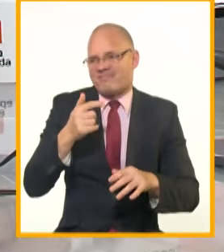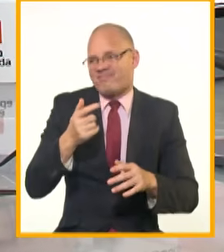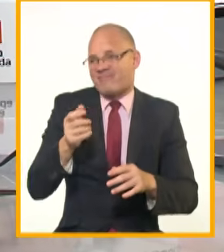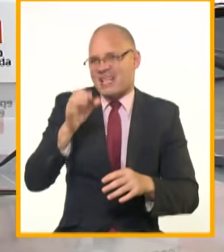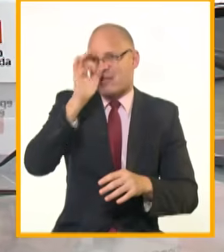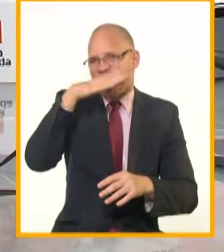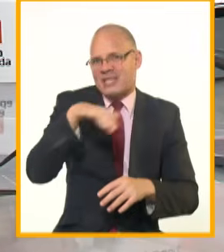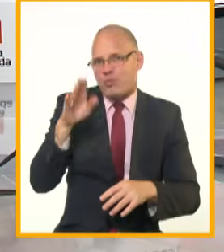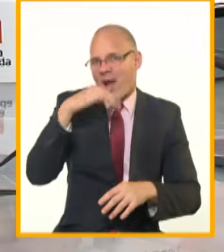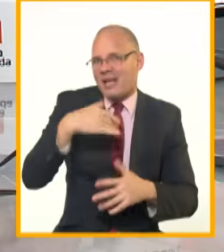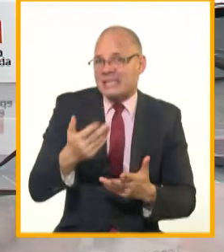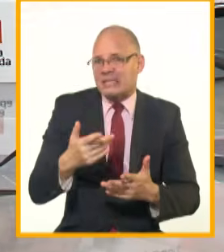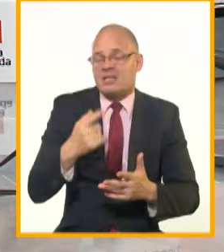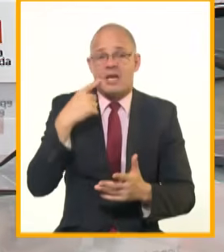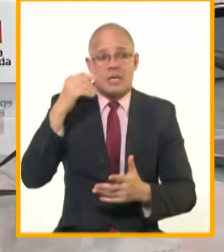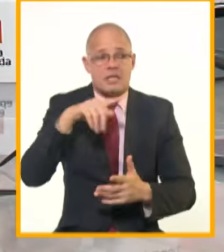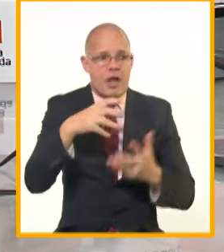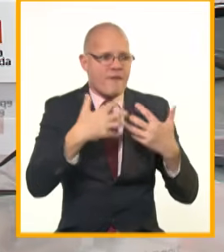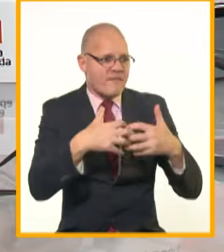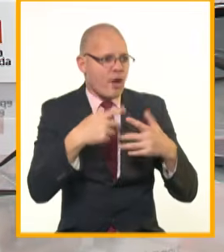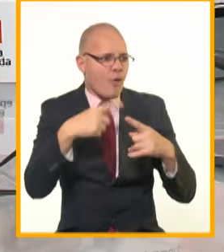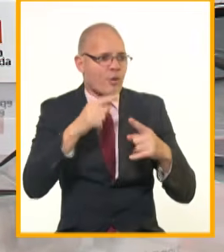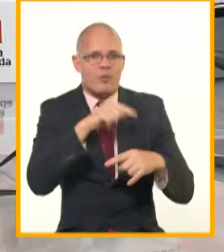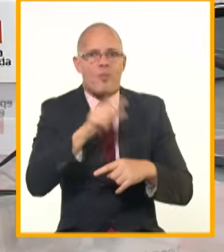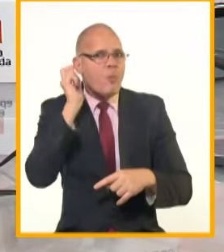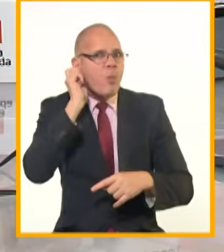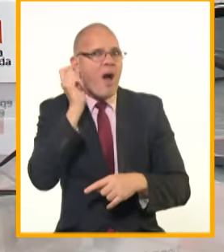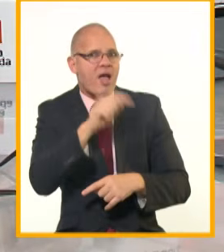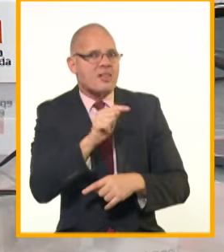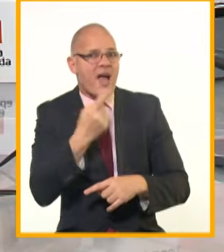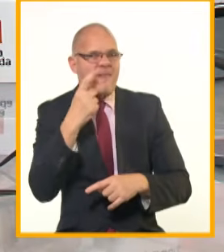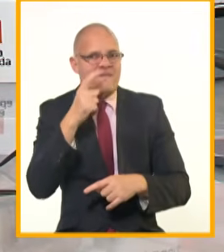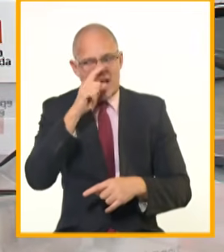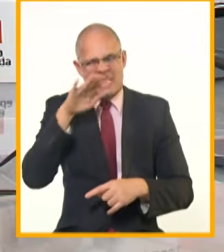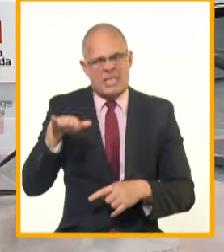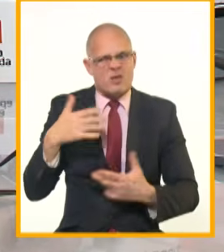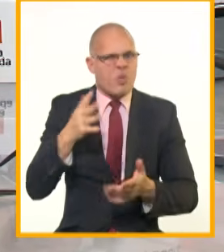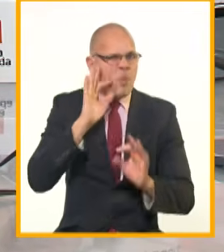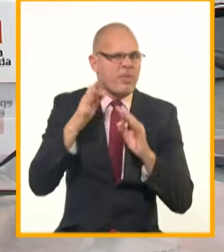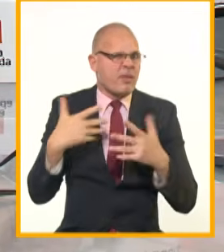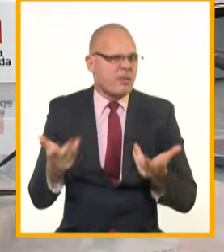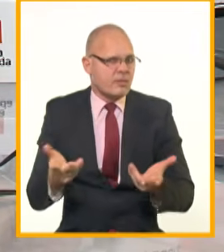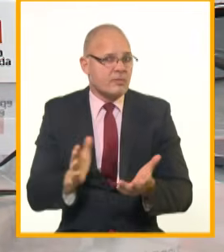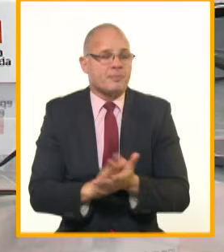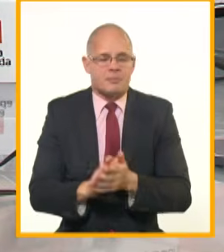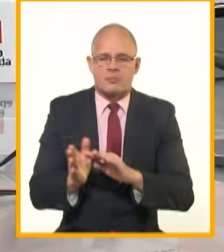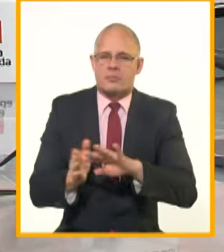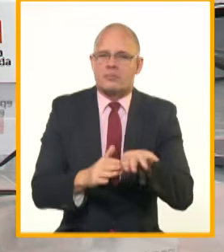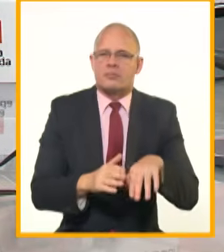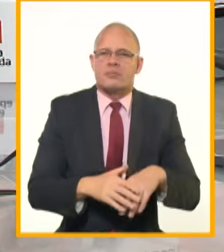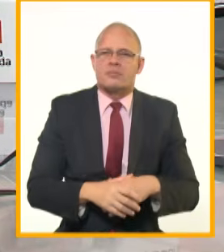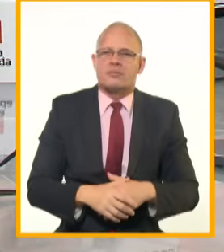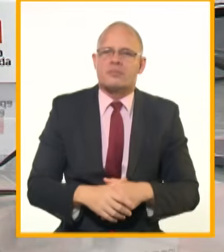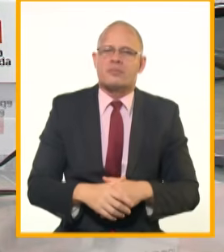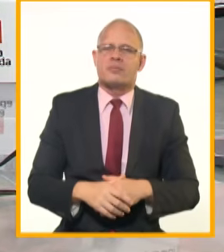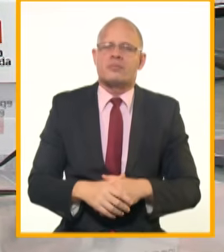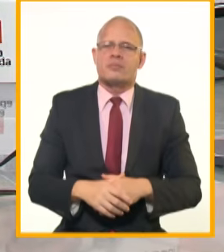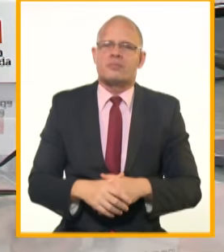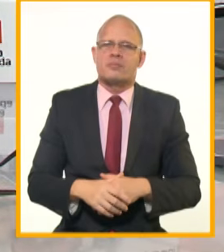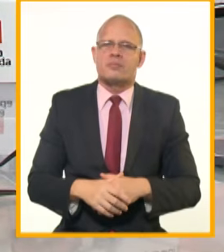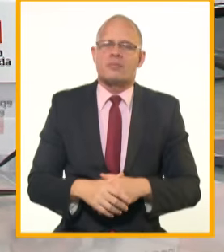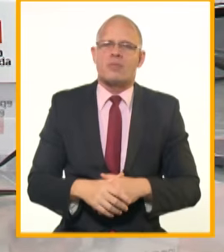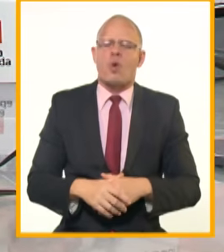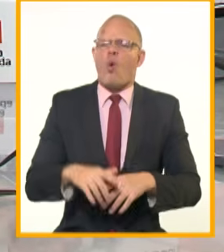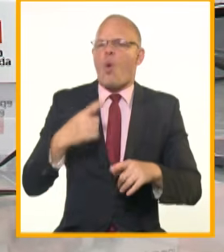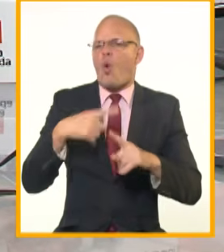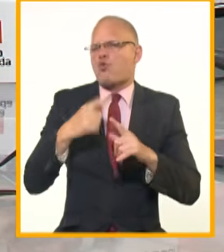centros industriales, donde hay una participación también importante de la mujer. Ahora, gobernador, yo le decía, ¿cómo lograr forjar una